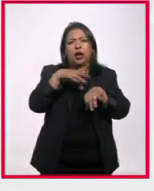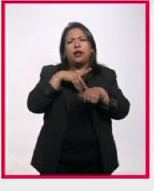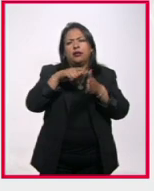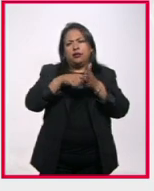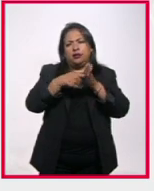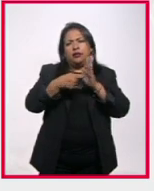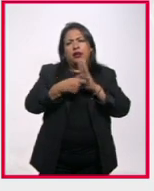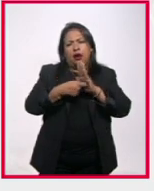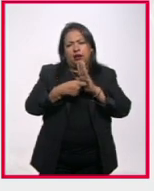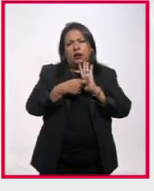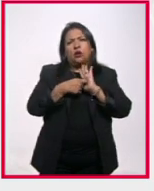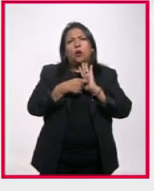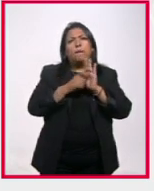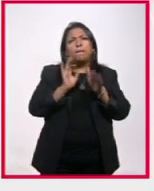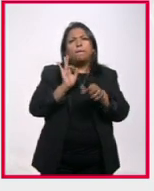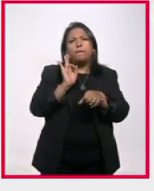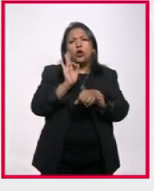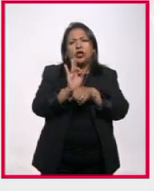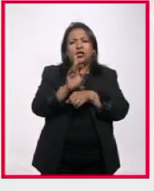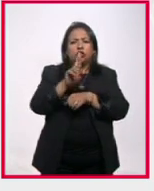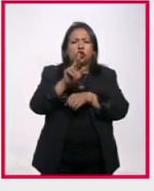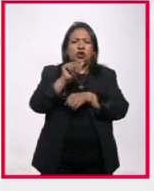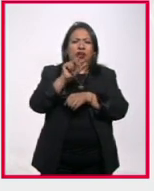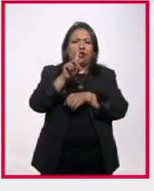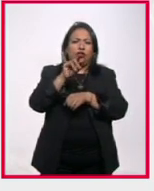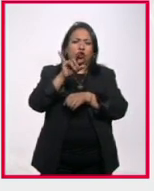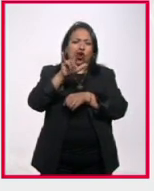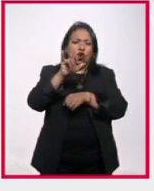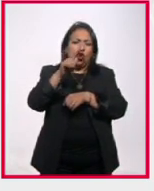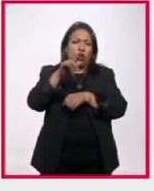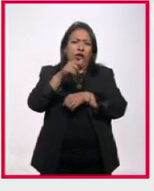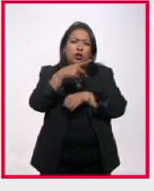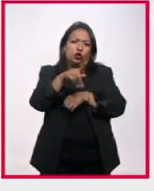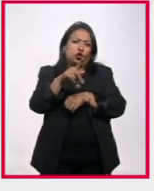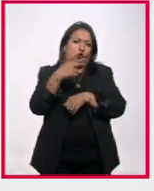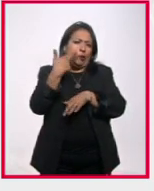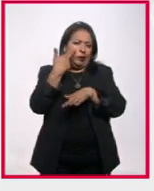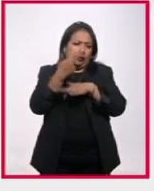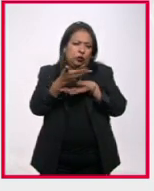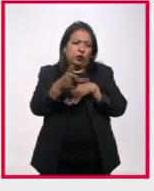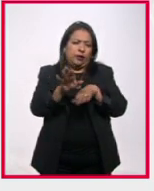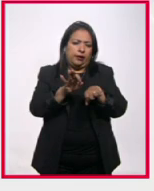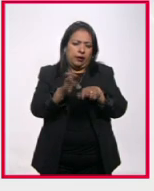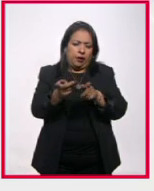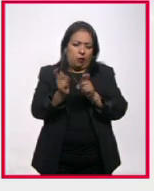técnico en protección radiológica. Eso era su puesto.